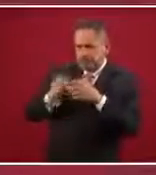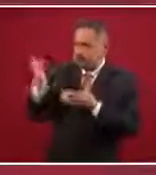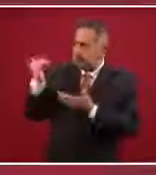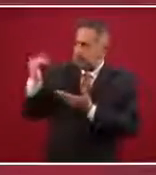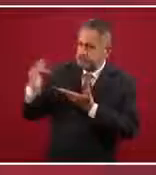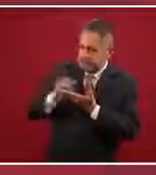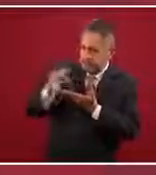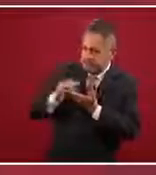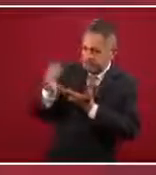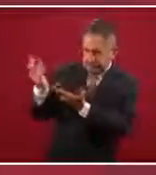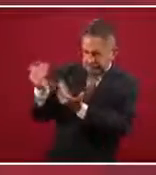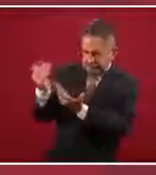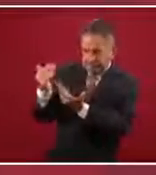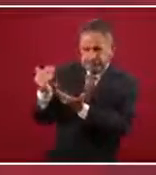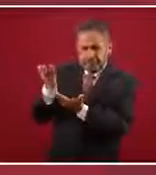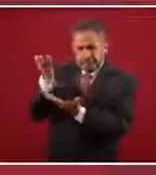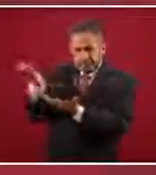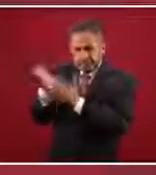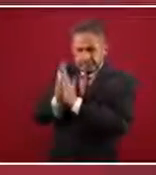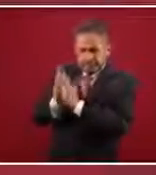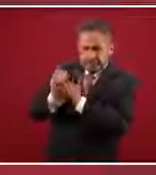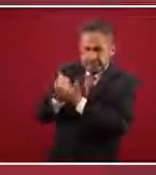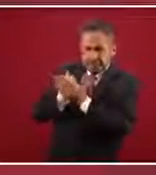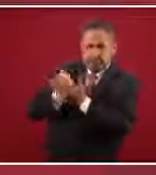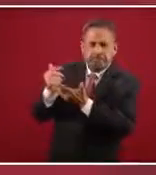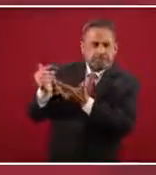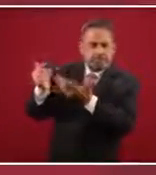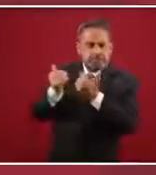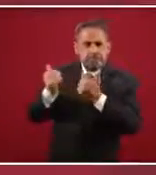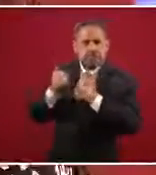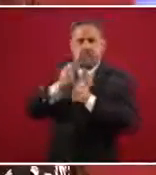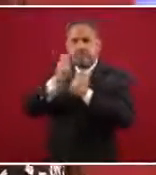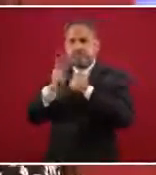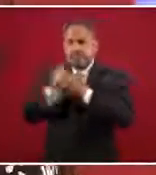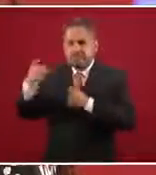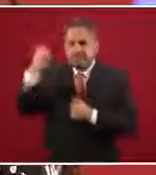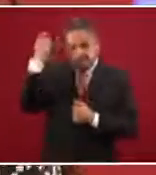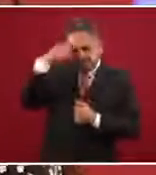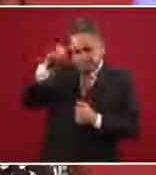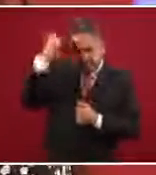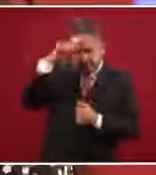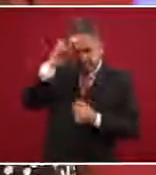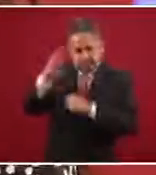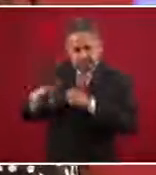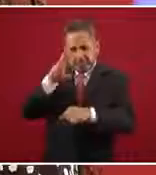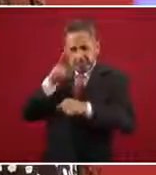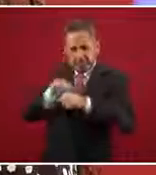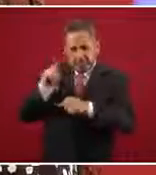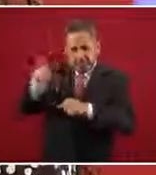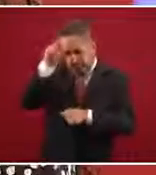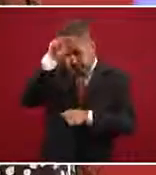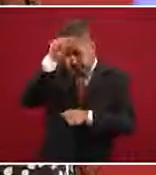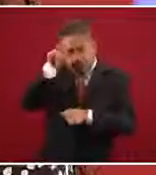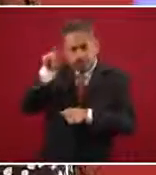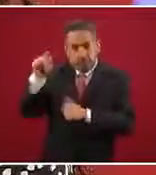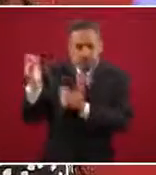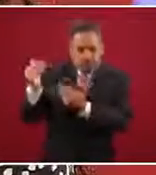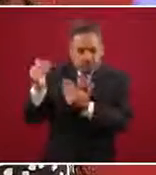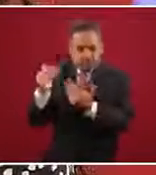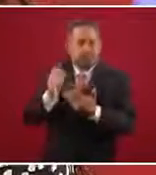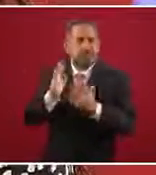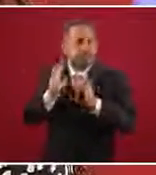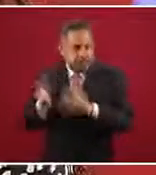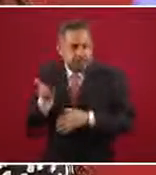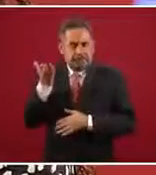los países que tienen pues mucha experiencia en minas de carbón se pidió